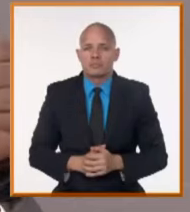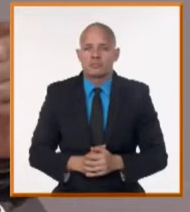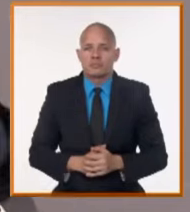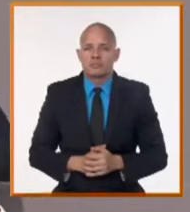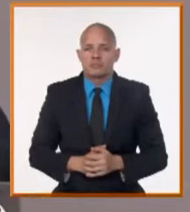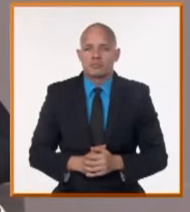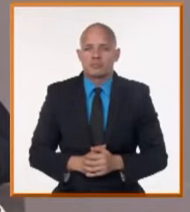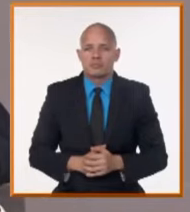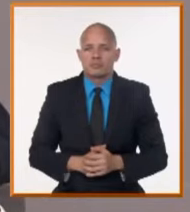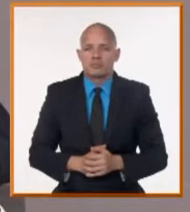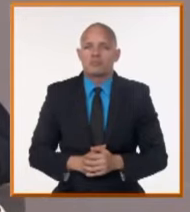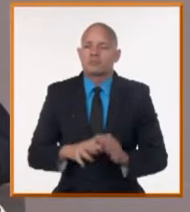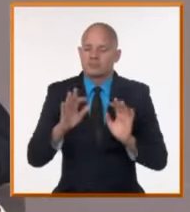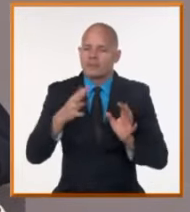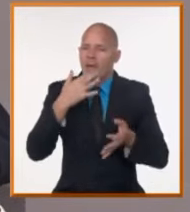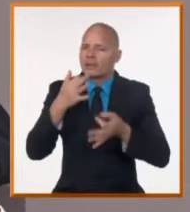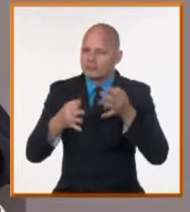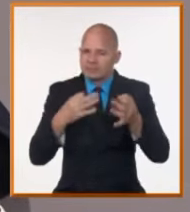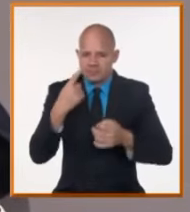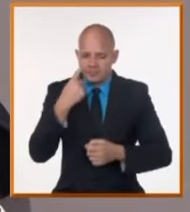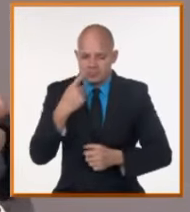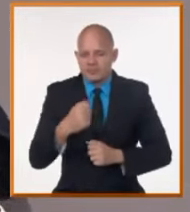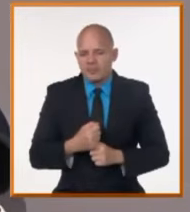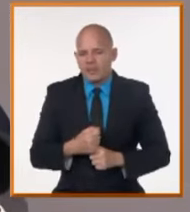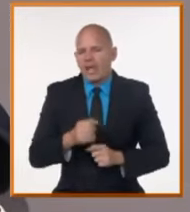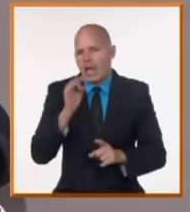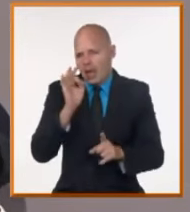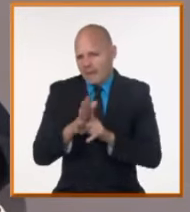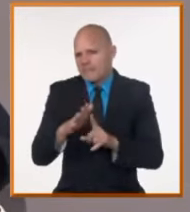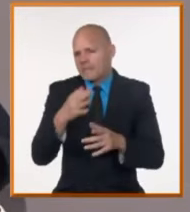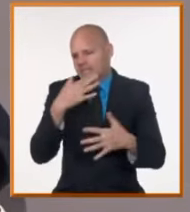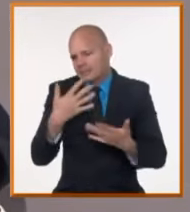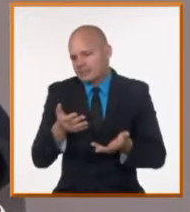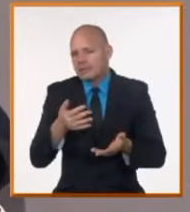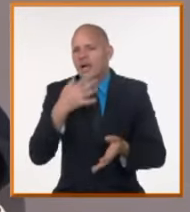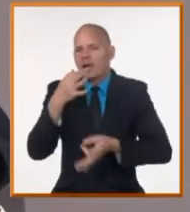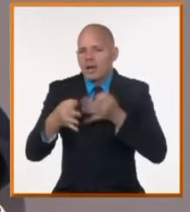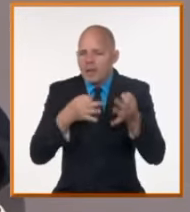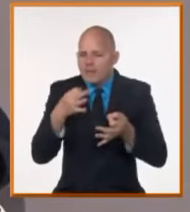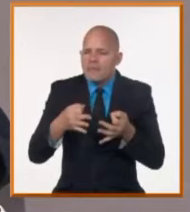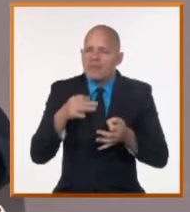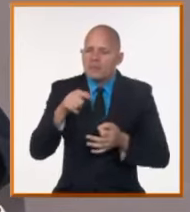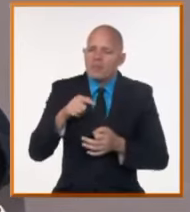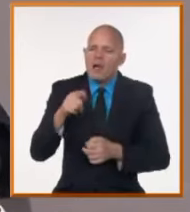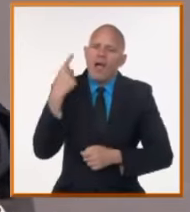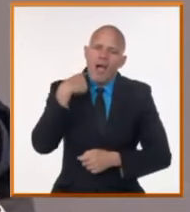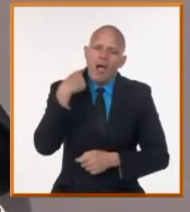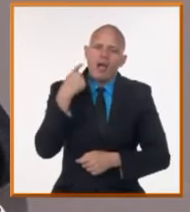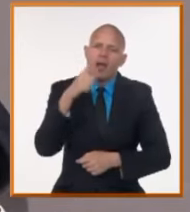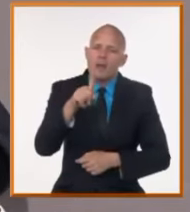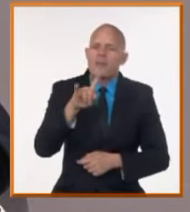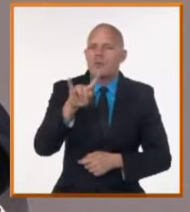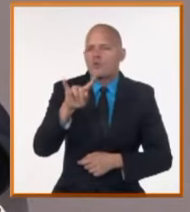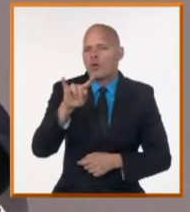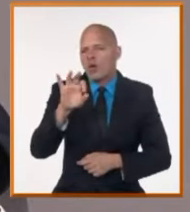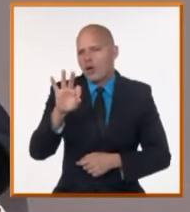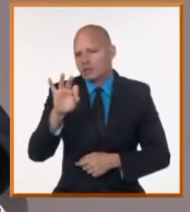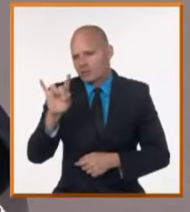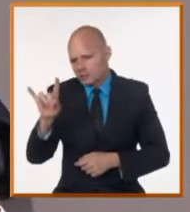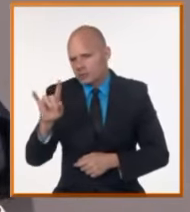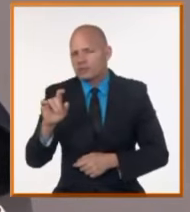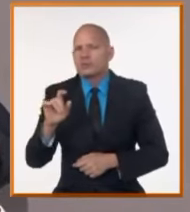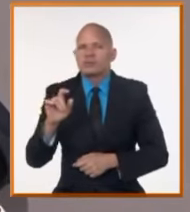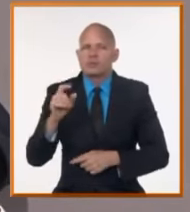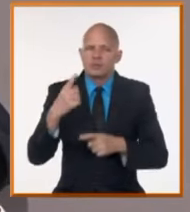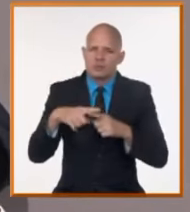análisis pasando rápidamente por el 98 y adelantar un poquito en la primera mitad del siglo XX, me allanaría el